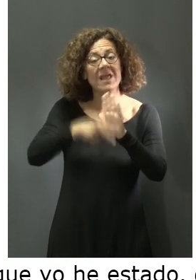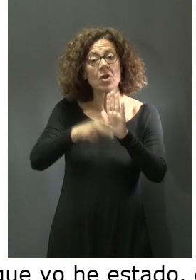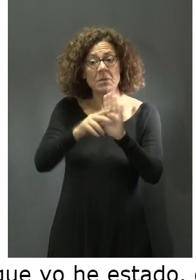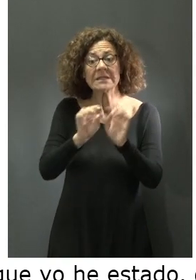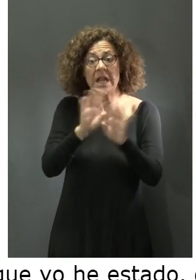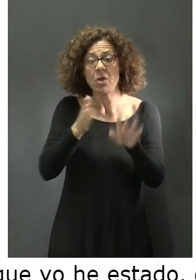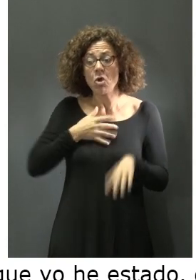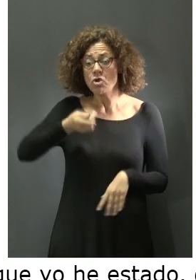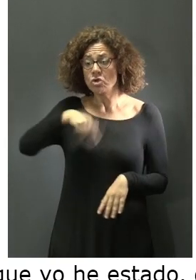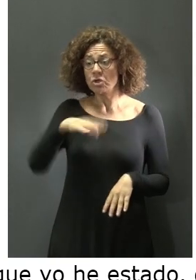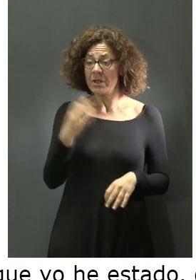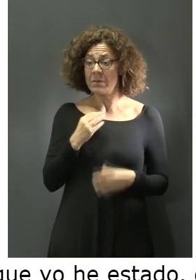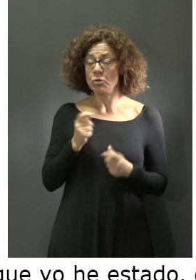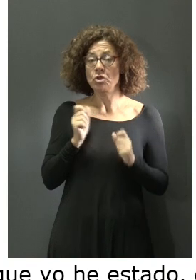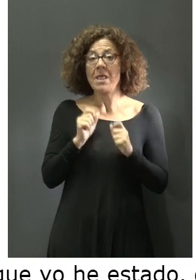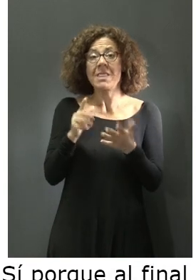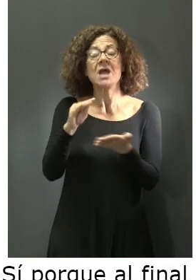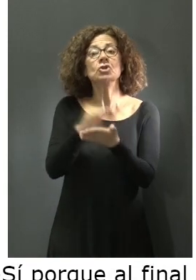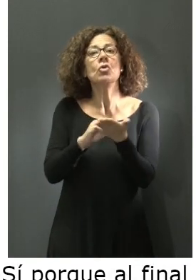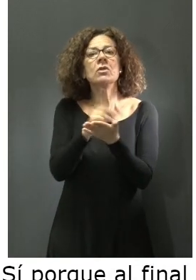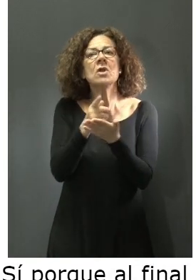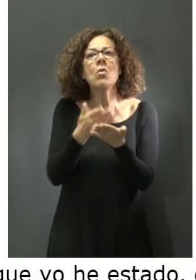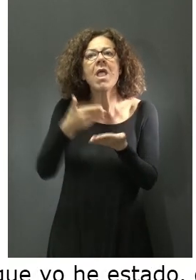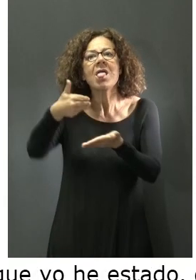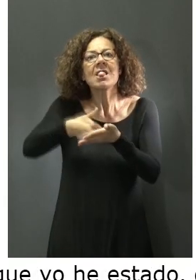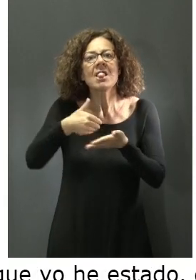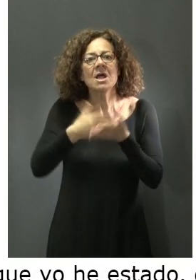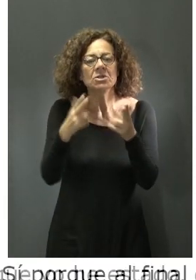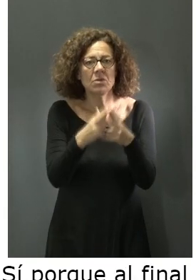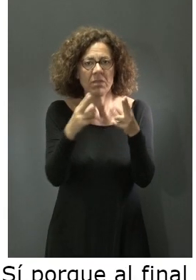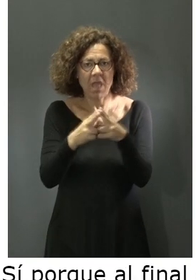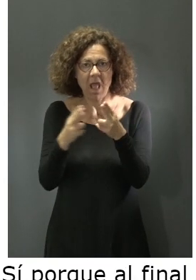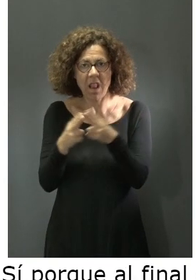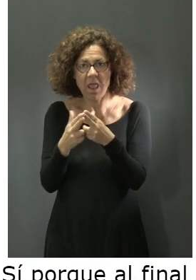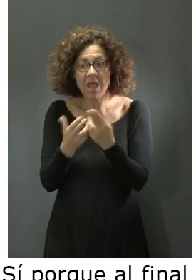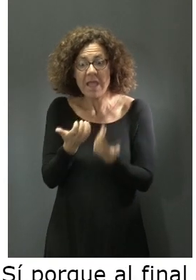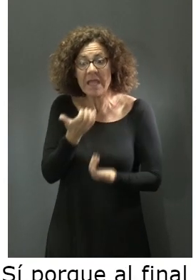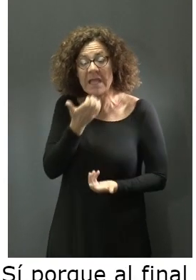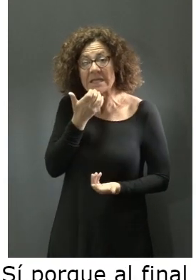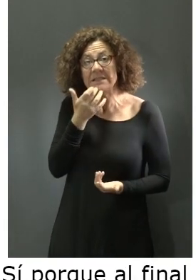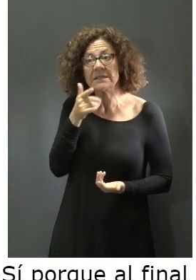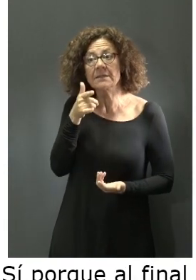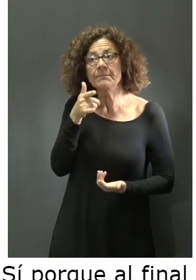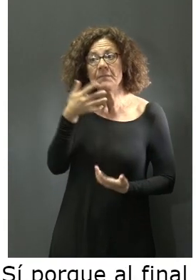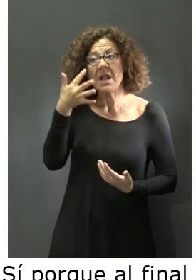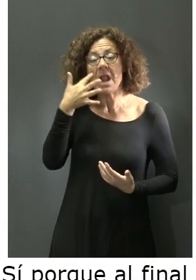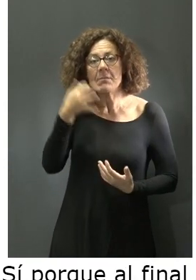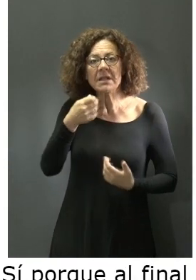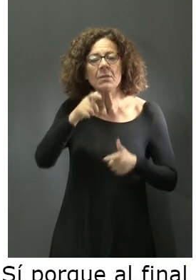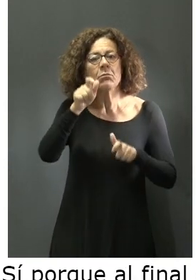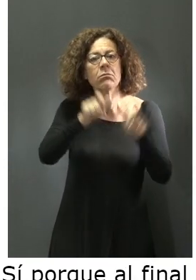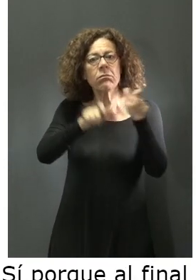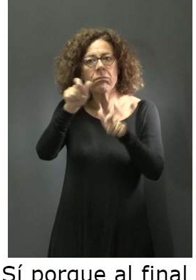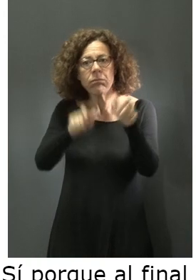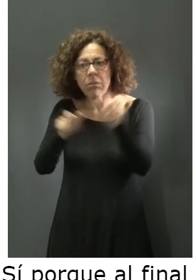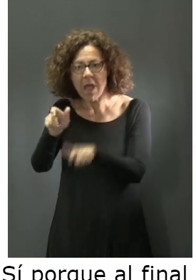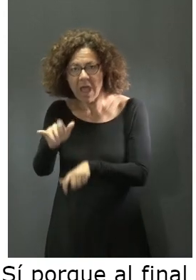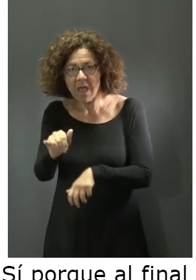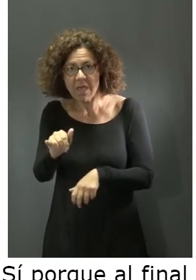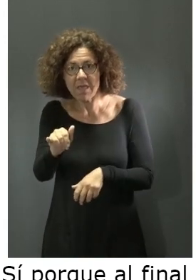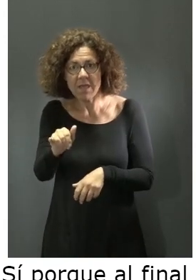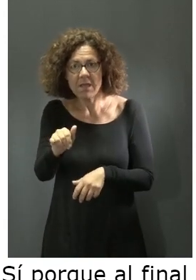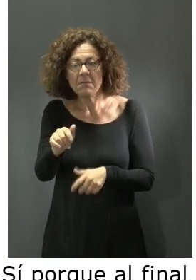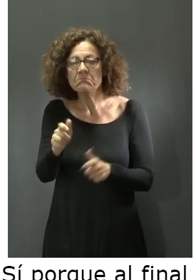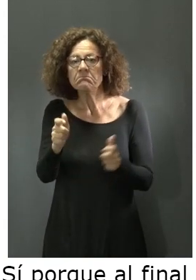nosotros al final tenemos que dar soluciones a una demanda social. Ujú. Entonces, si existe una población,